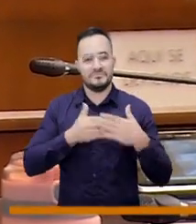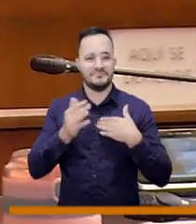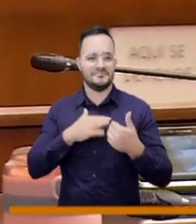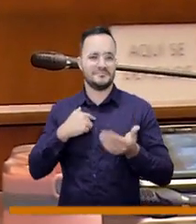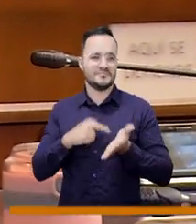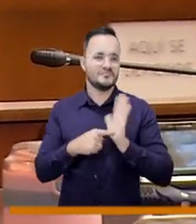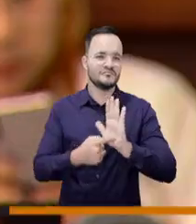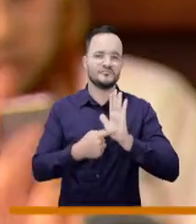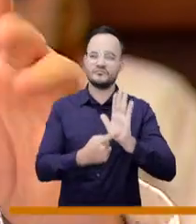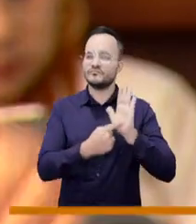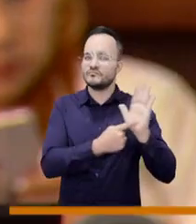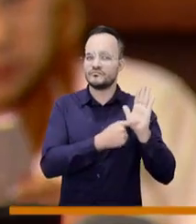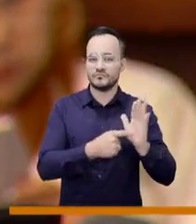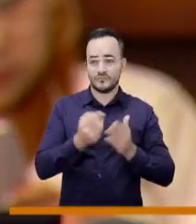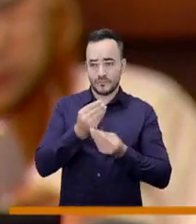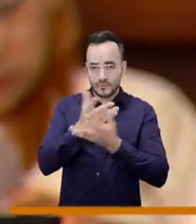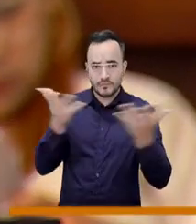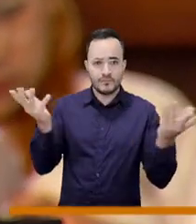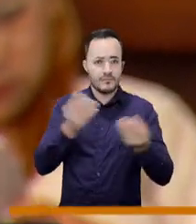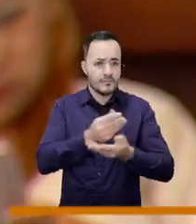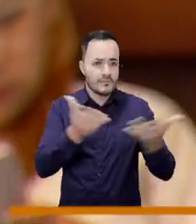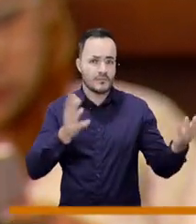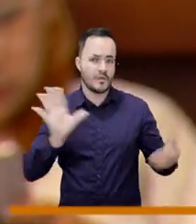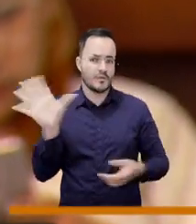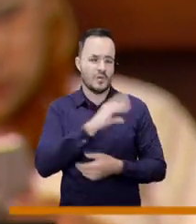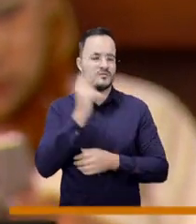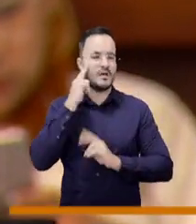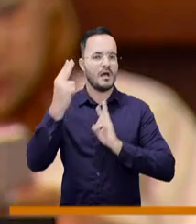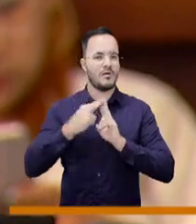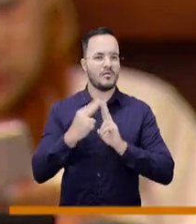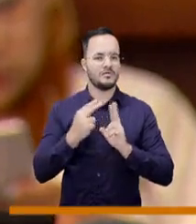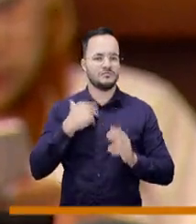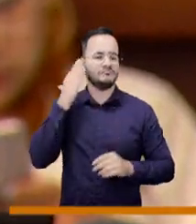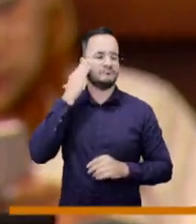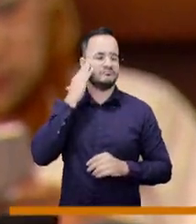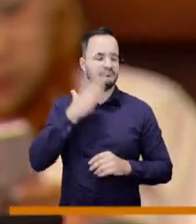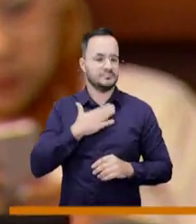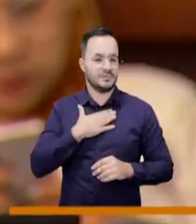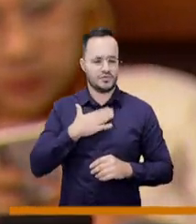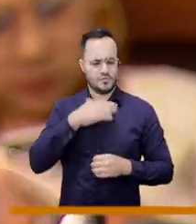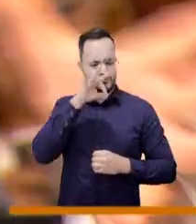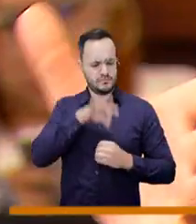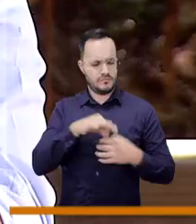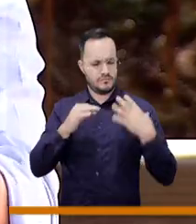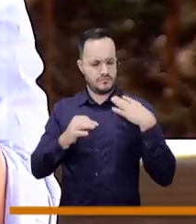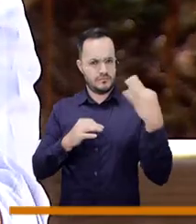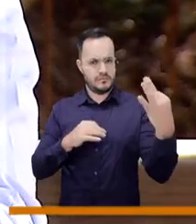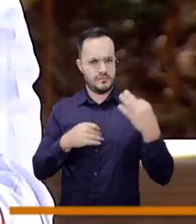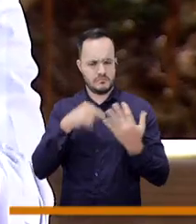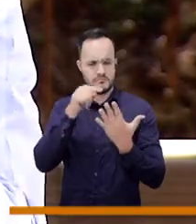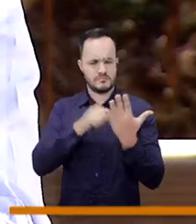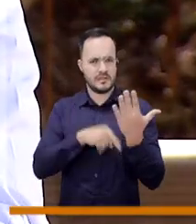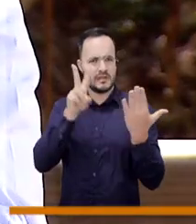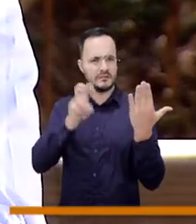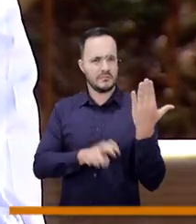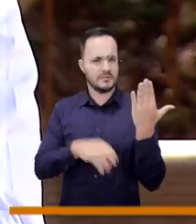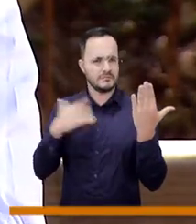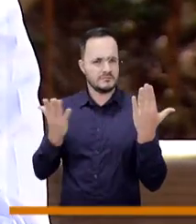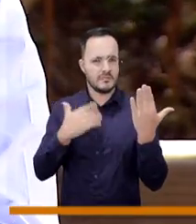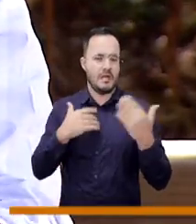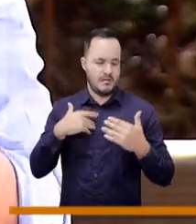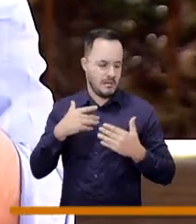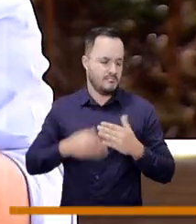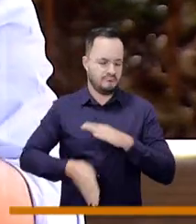haciendo periódicamente, salgo a la calle a rendir cuentas porque quiero que la ciudadanía sepa que he venido construyendo la agenda para la cual fui